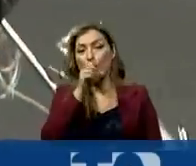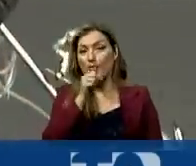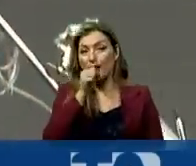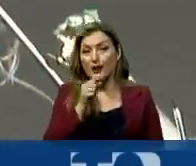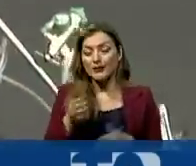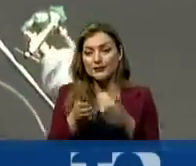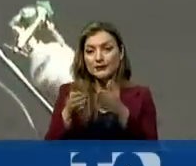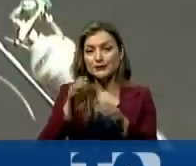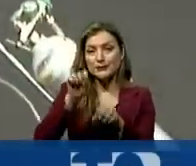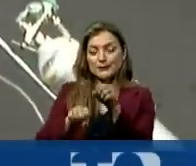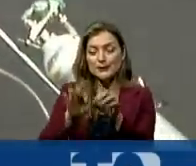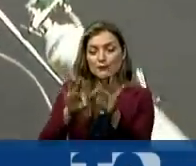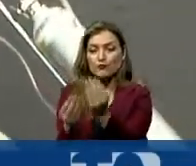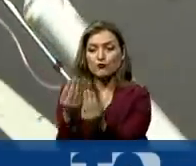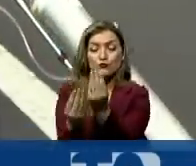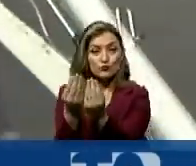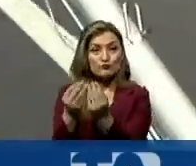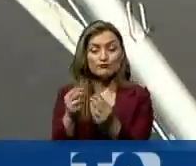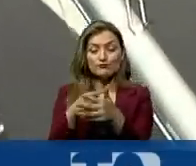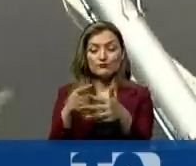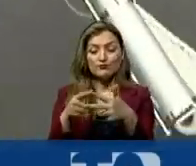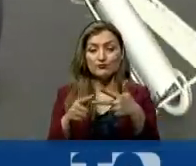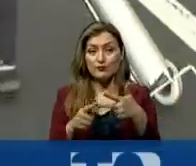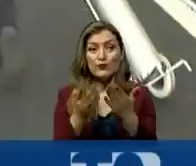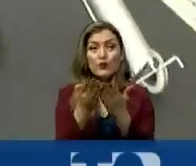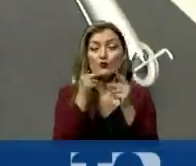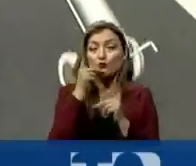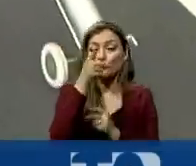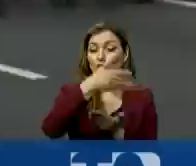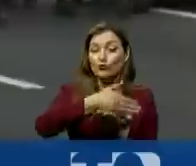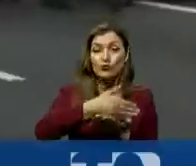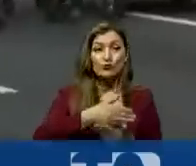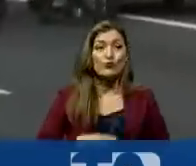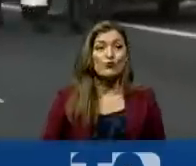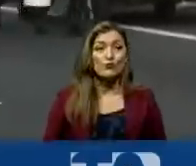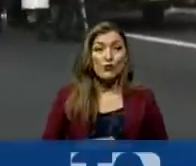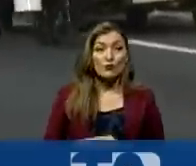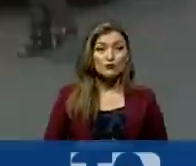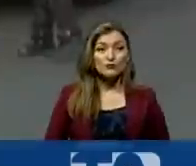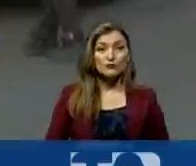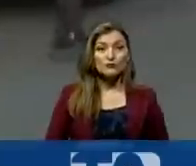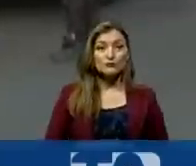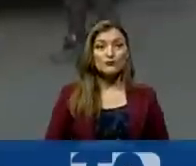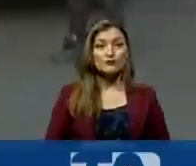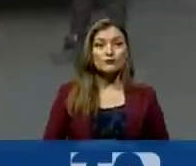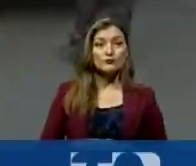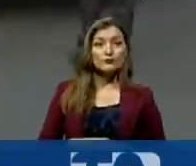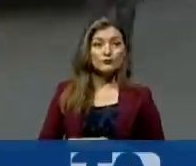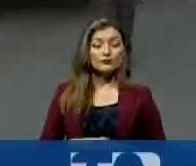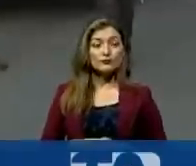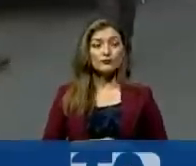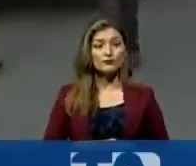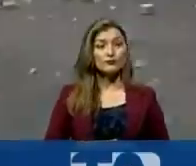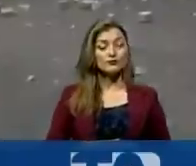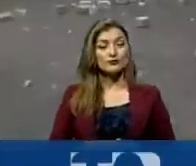además de la paralización de servicio público mirelis quien responde más allá de esos esos actos que van a